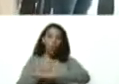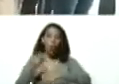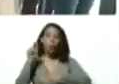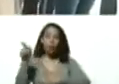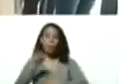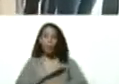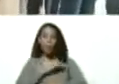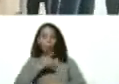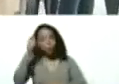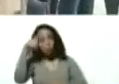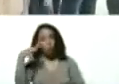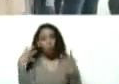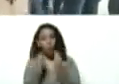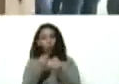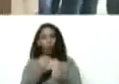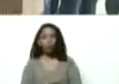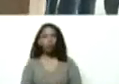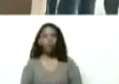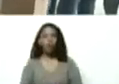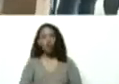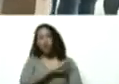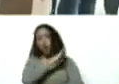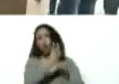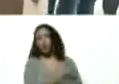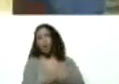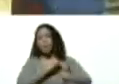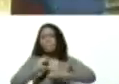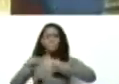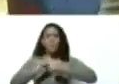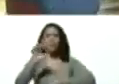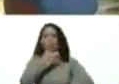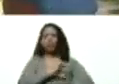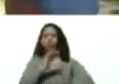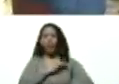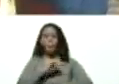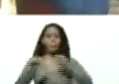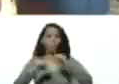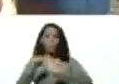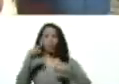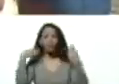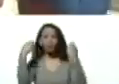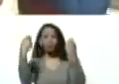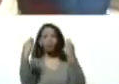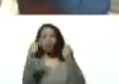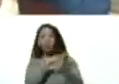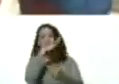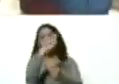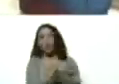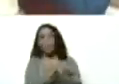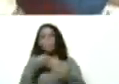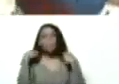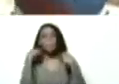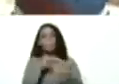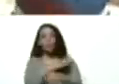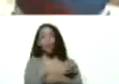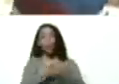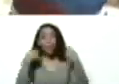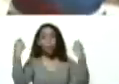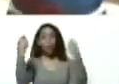gobernando con el pueblo fortaleciendo los movimientos sociales el movimiento popular fortaleciendo el poder popular